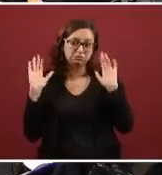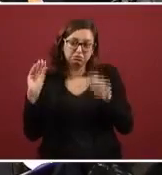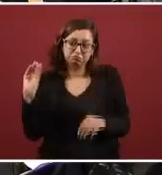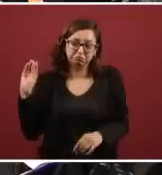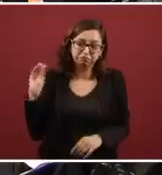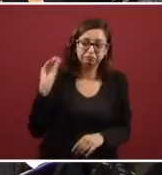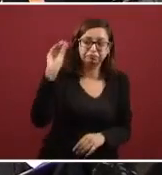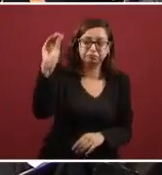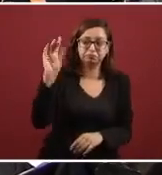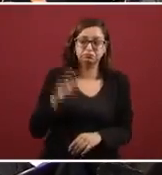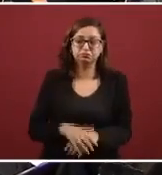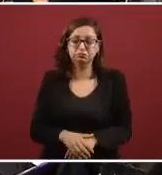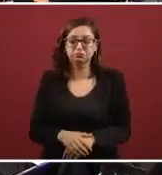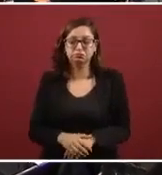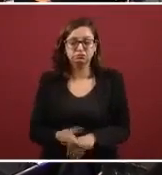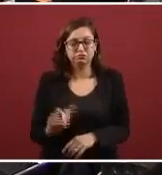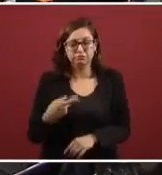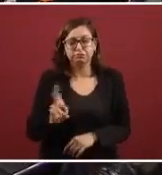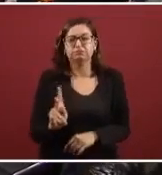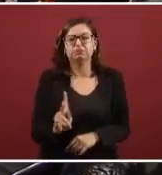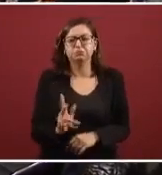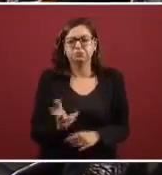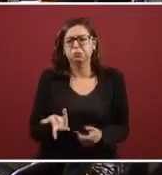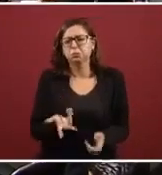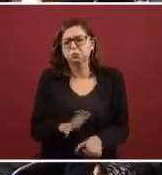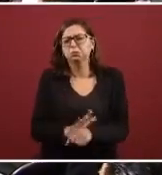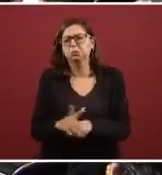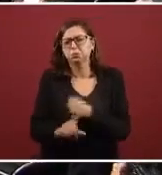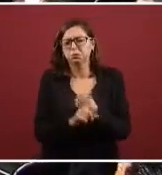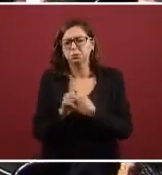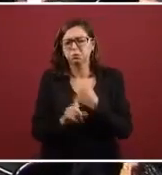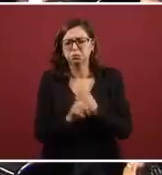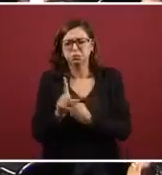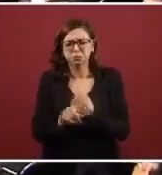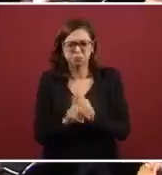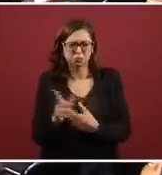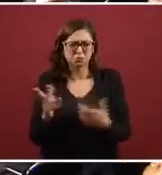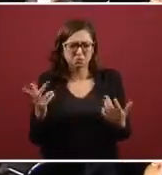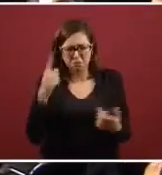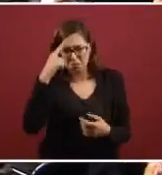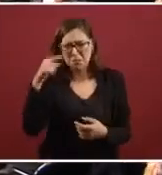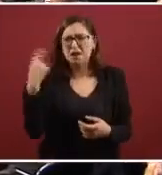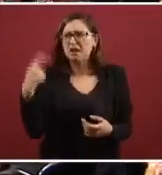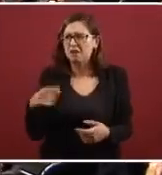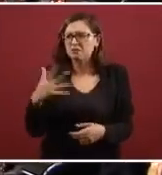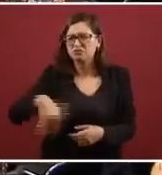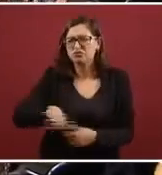pero ¿para qué nos metemos en Honduras?